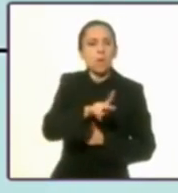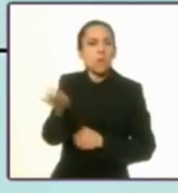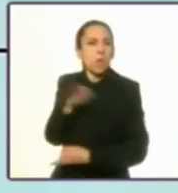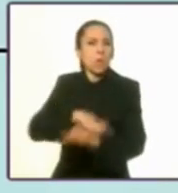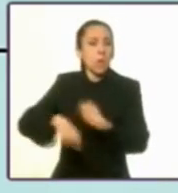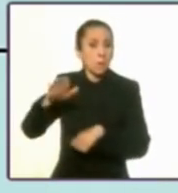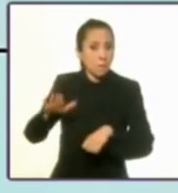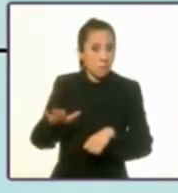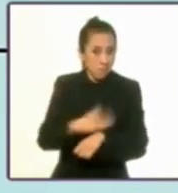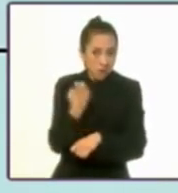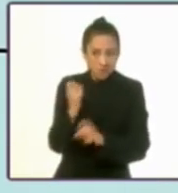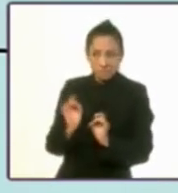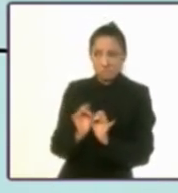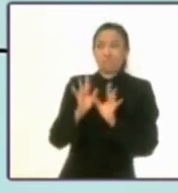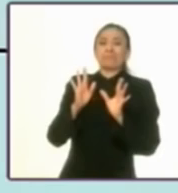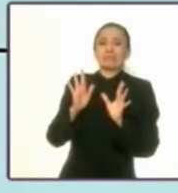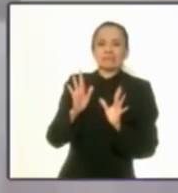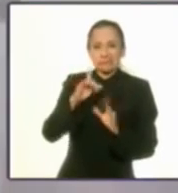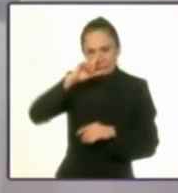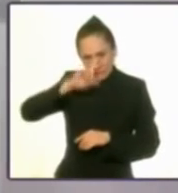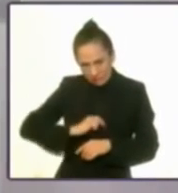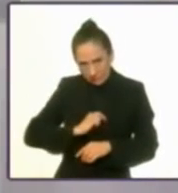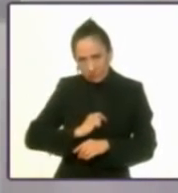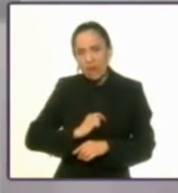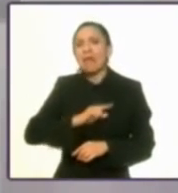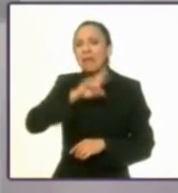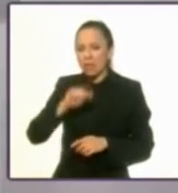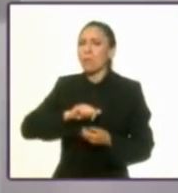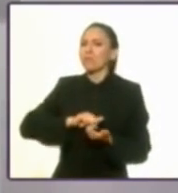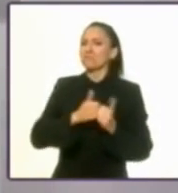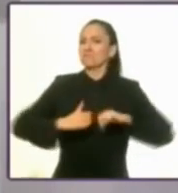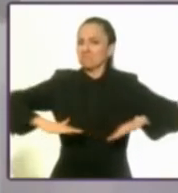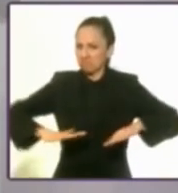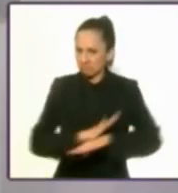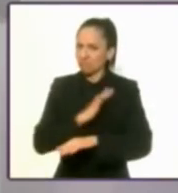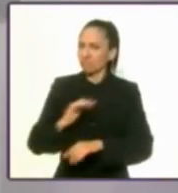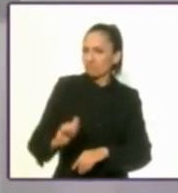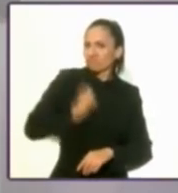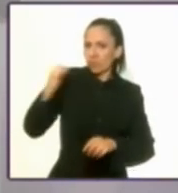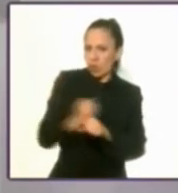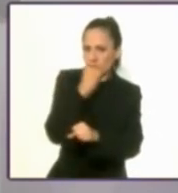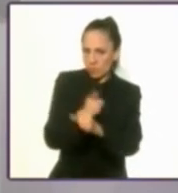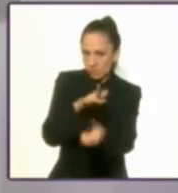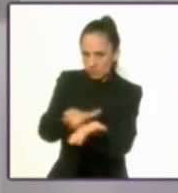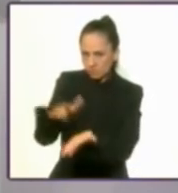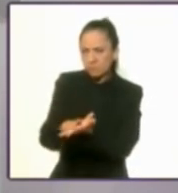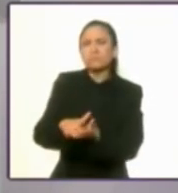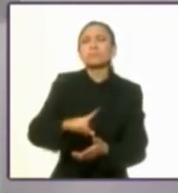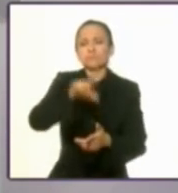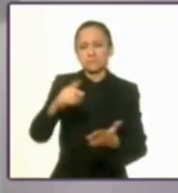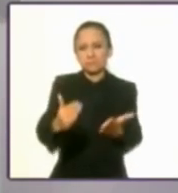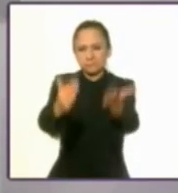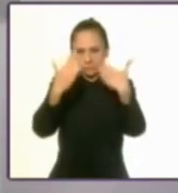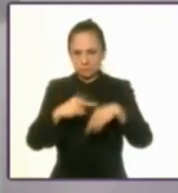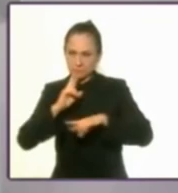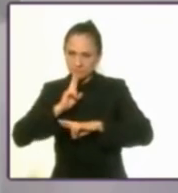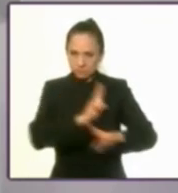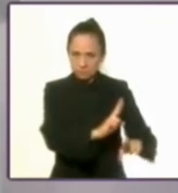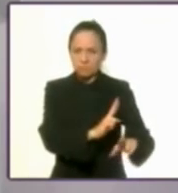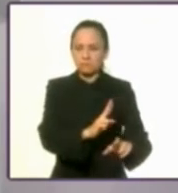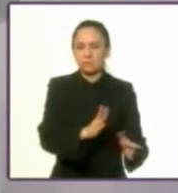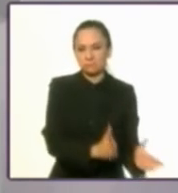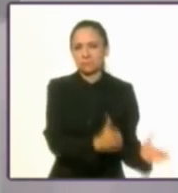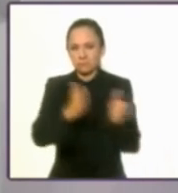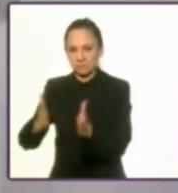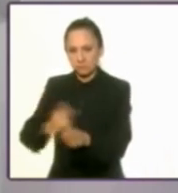tragedia una oportunidad hay desde luego solicitud de réplica por eso va en el siguiente segmento le doy ahora la voz